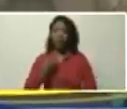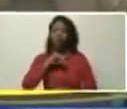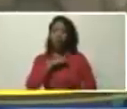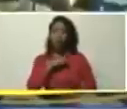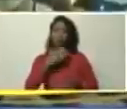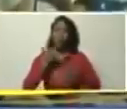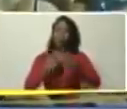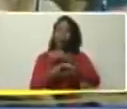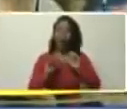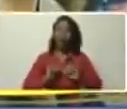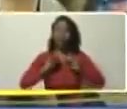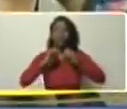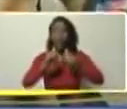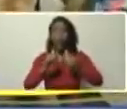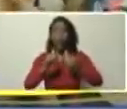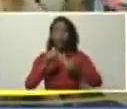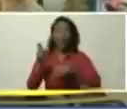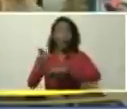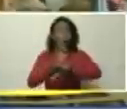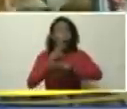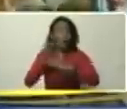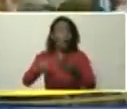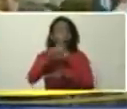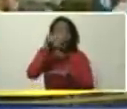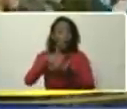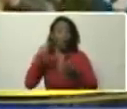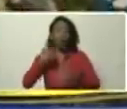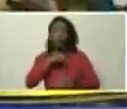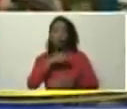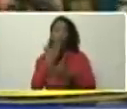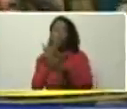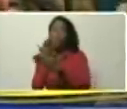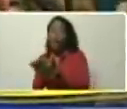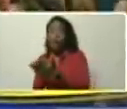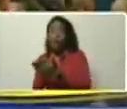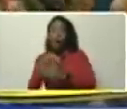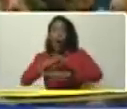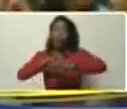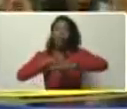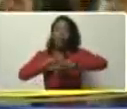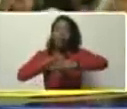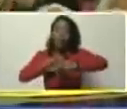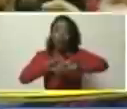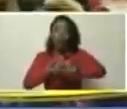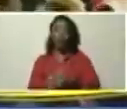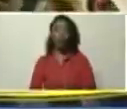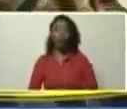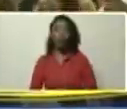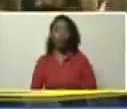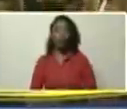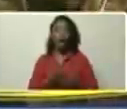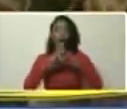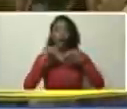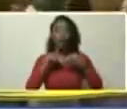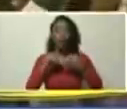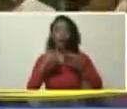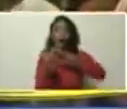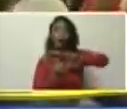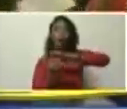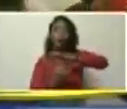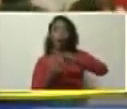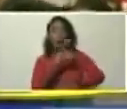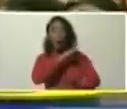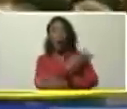empezar incluso por el gobierno nacional. Vamos a pedirle a los ministerios, a todas las instituciones del